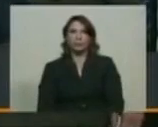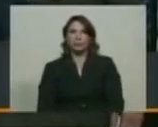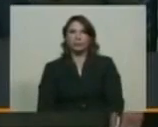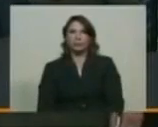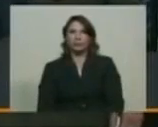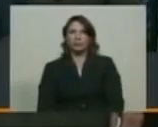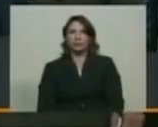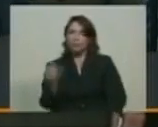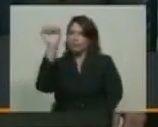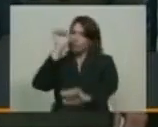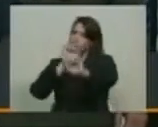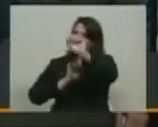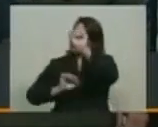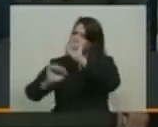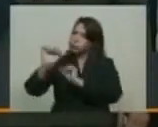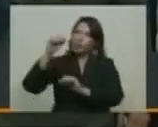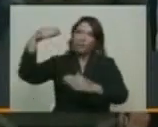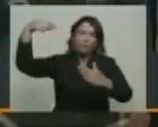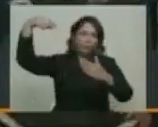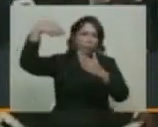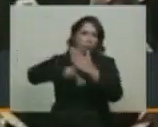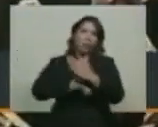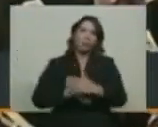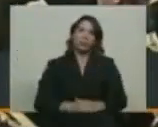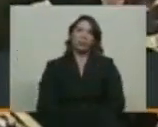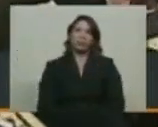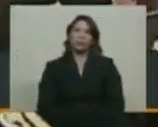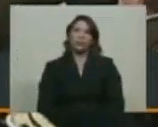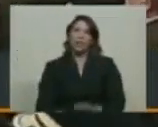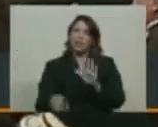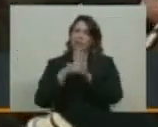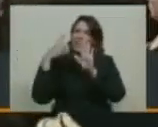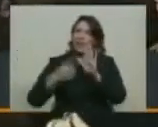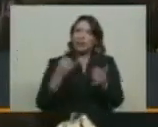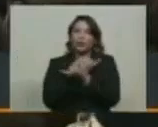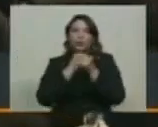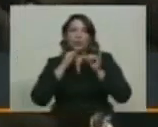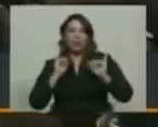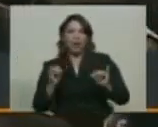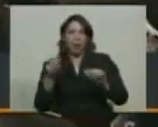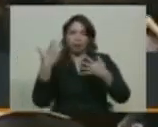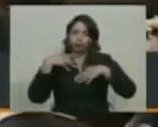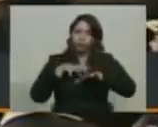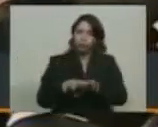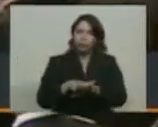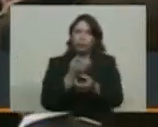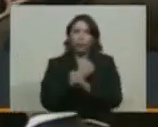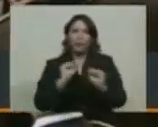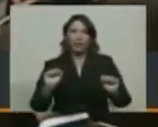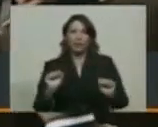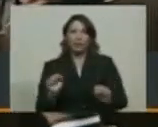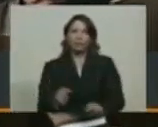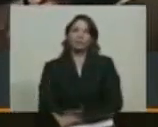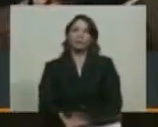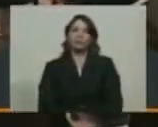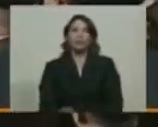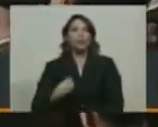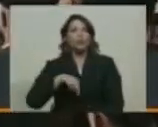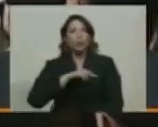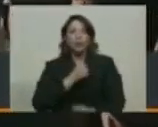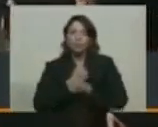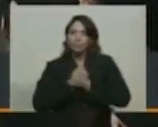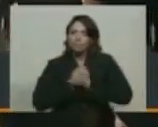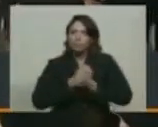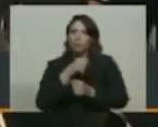en defensa profunda del derecho a la independencia, a la integridad y a la soberanía de nuestra amada